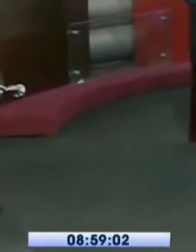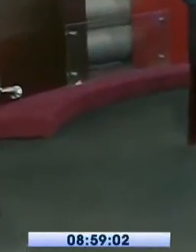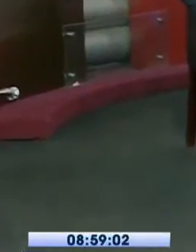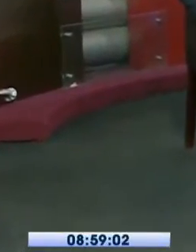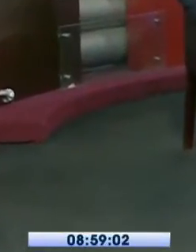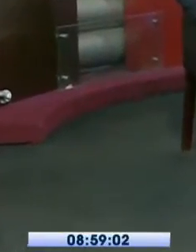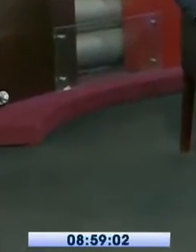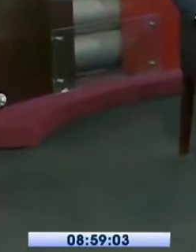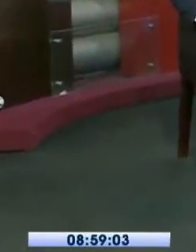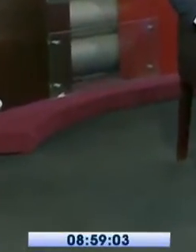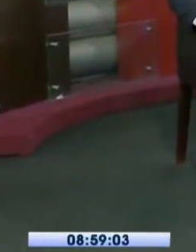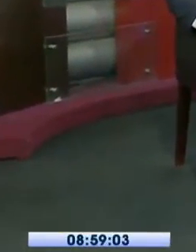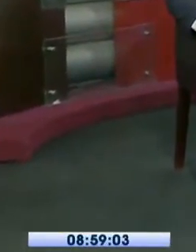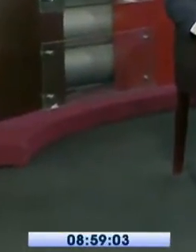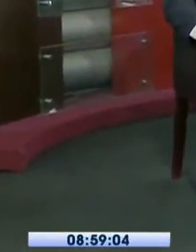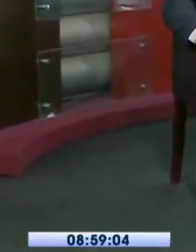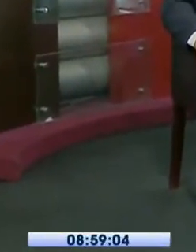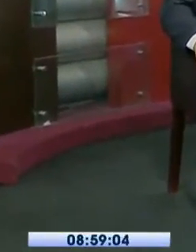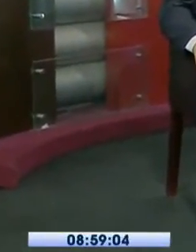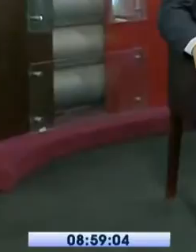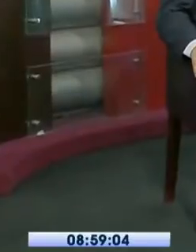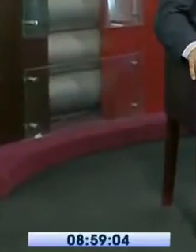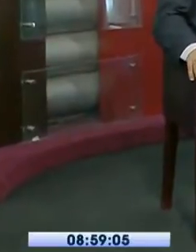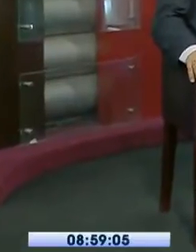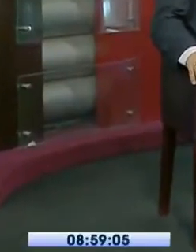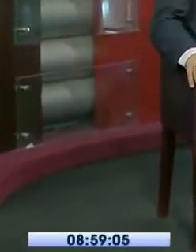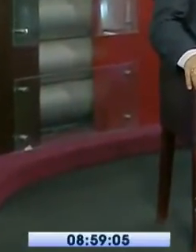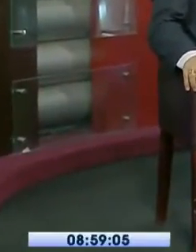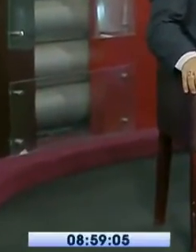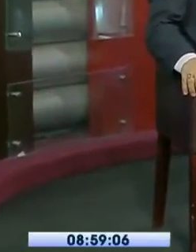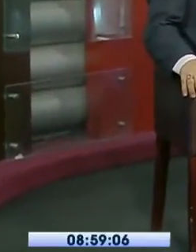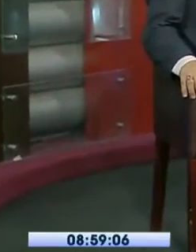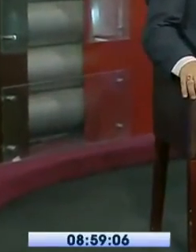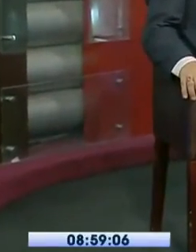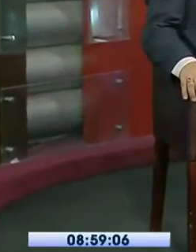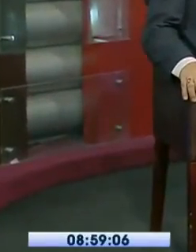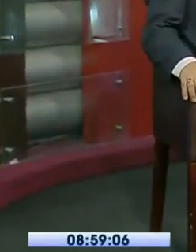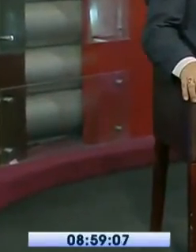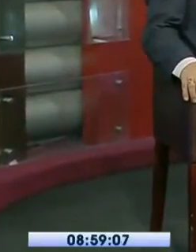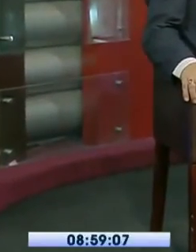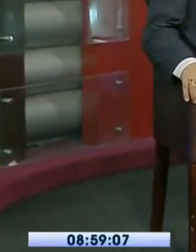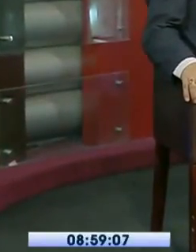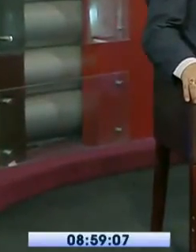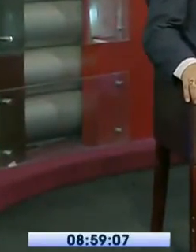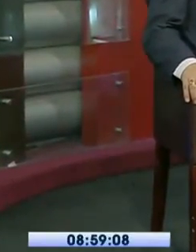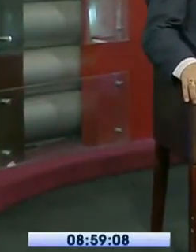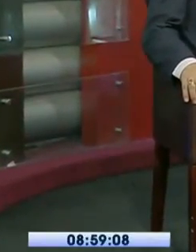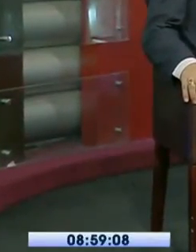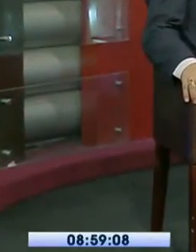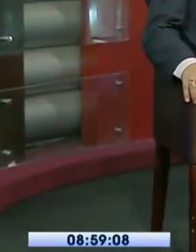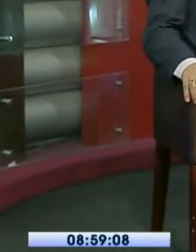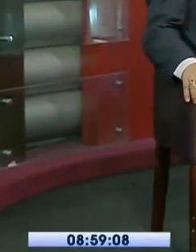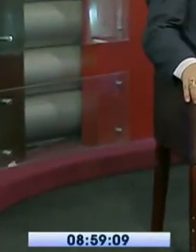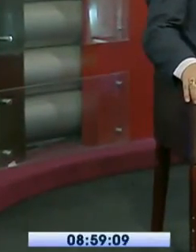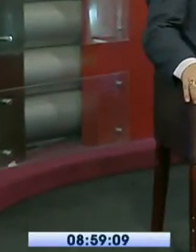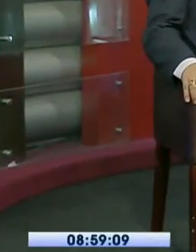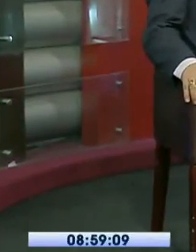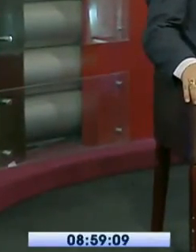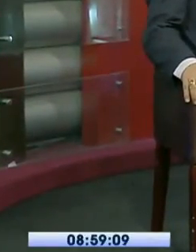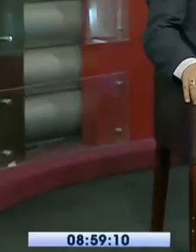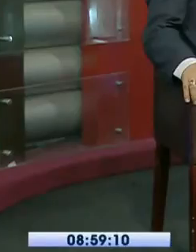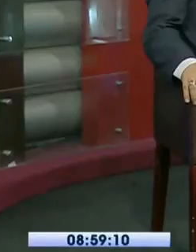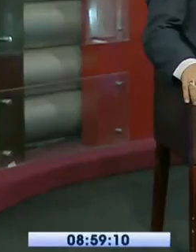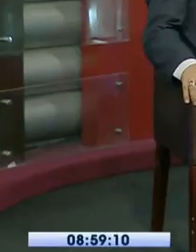ver en imágenes. El ataque terrorista a Francia, que cuesta más de 120 muertes y más de 300